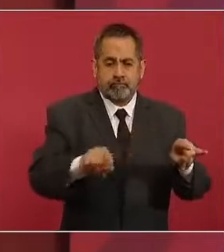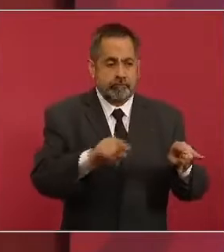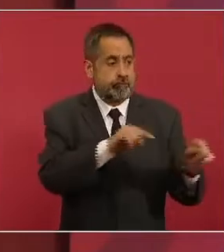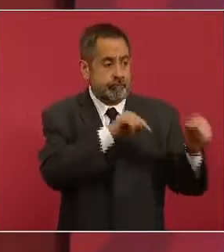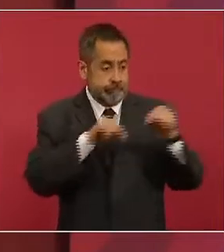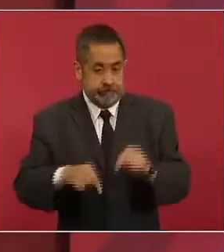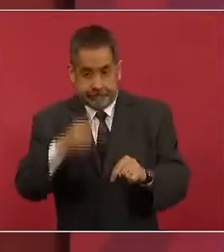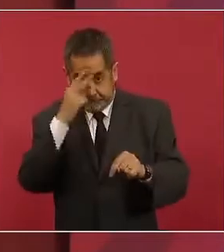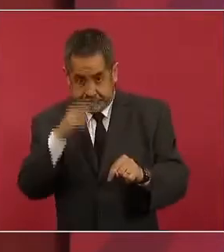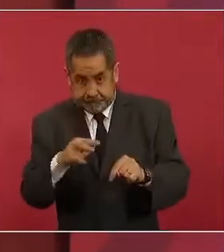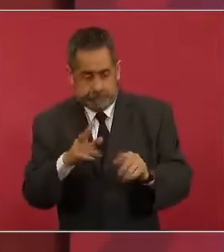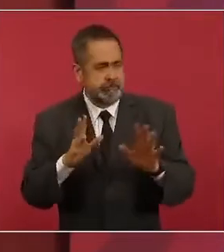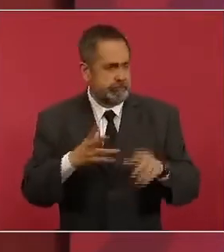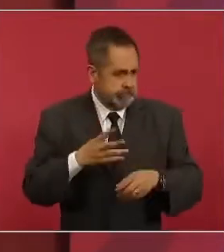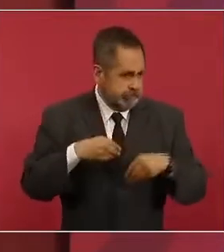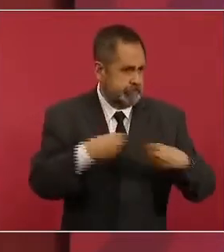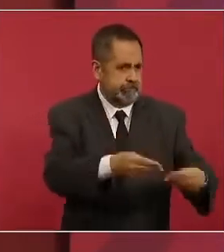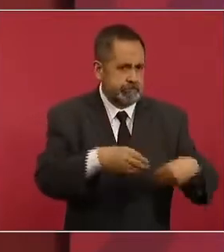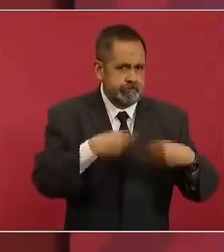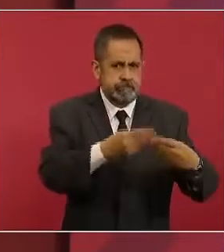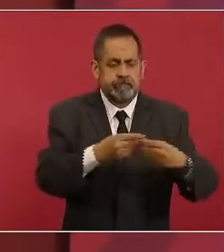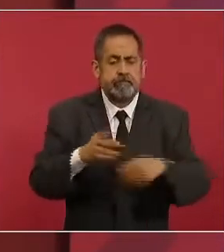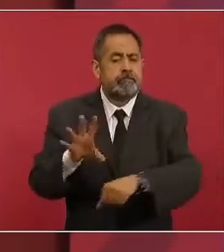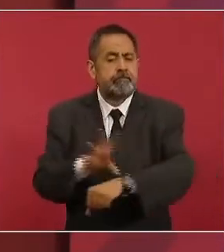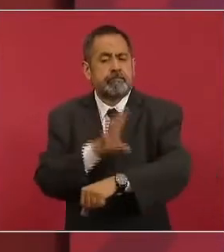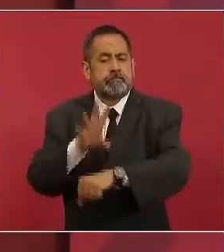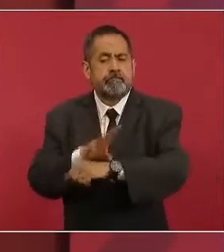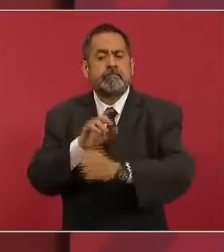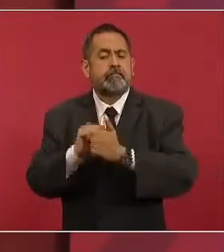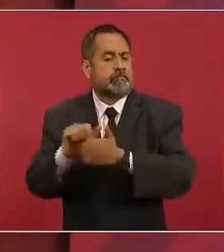México, aportándole la energía limpia que requiera.